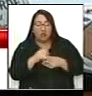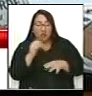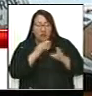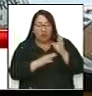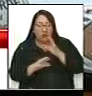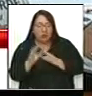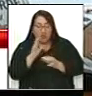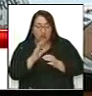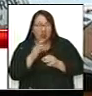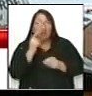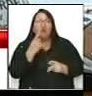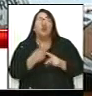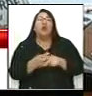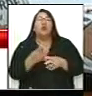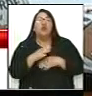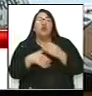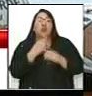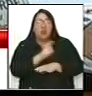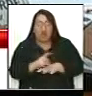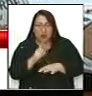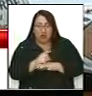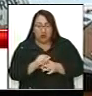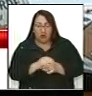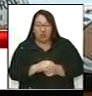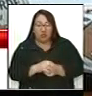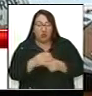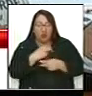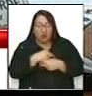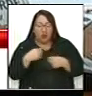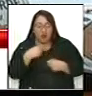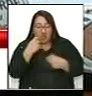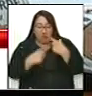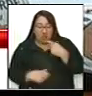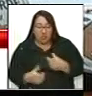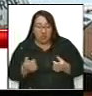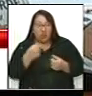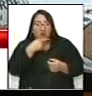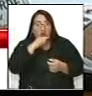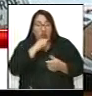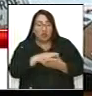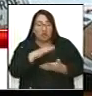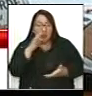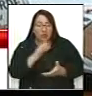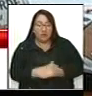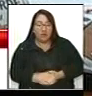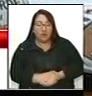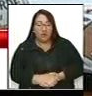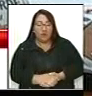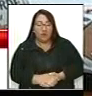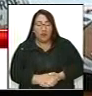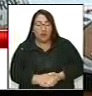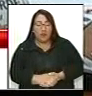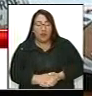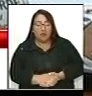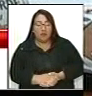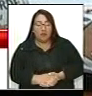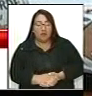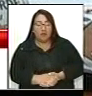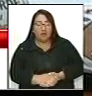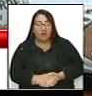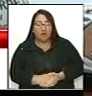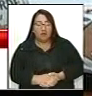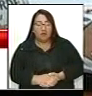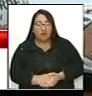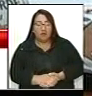preocuparse por el desarrollo humano de la mujer en todo su contexto. Por lo